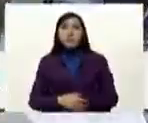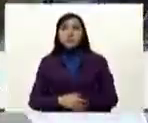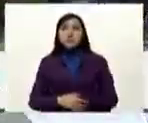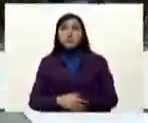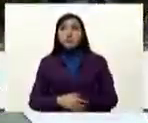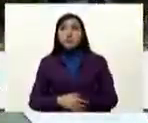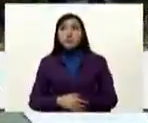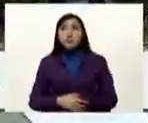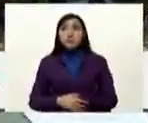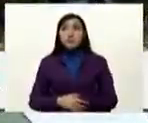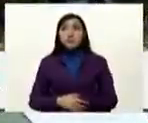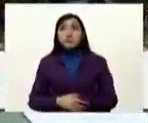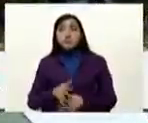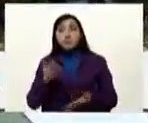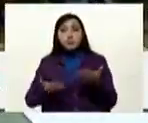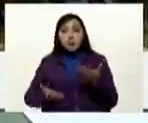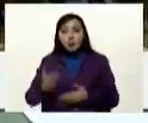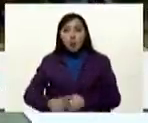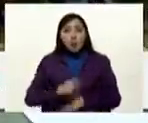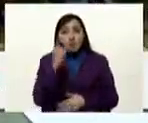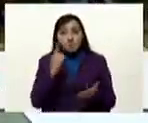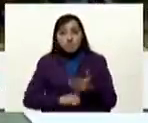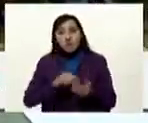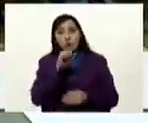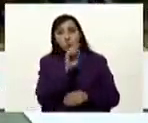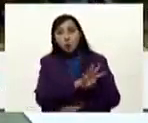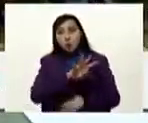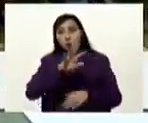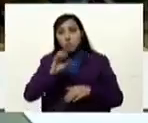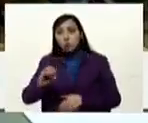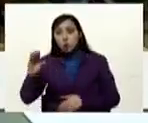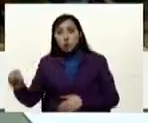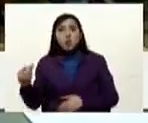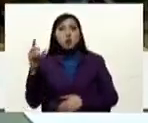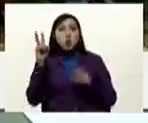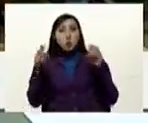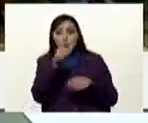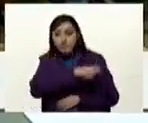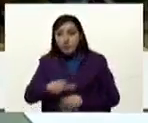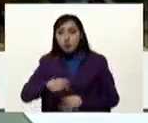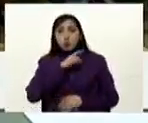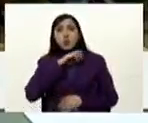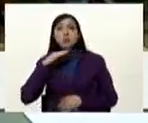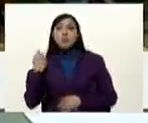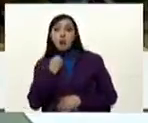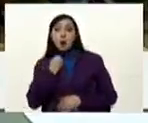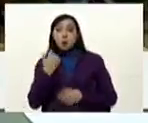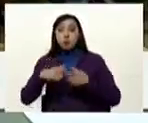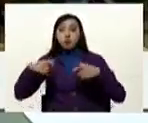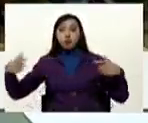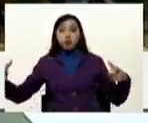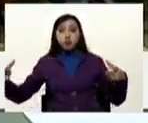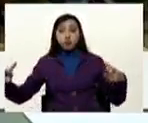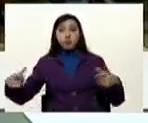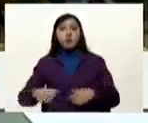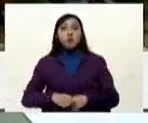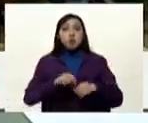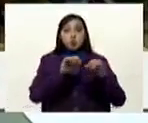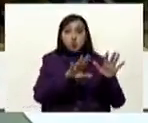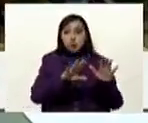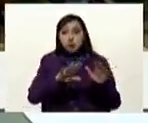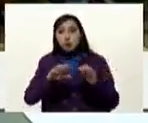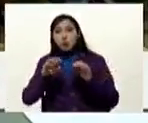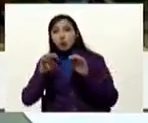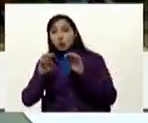Con un promedio de 1.424 casos nuevos, aumentó, y